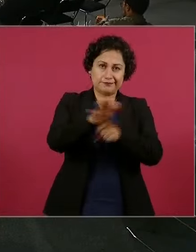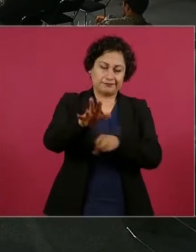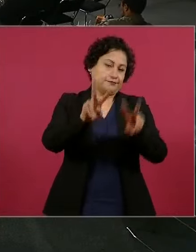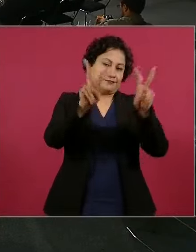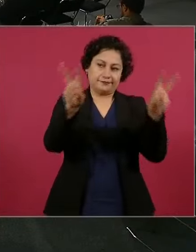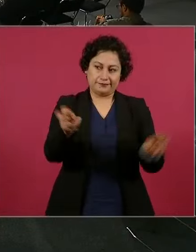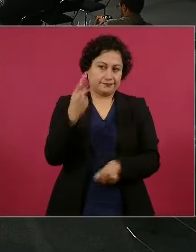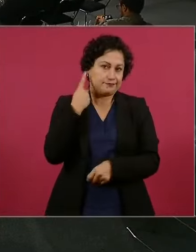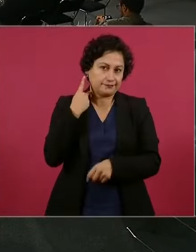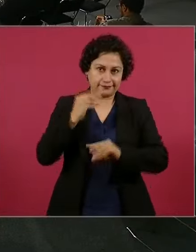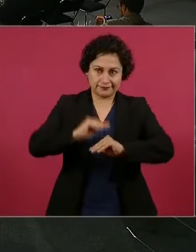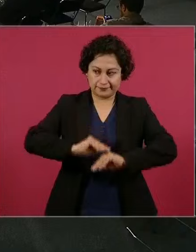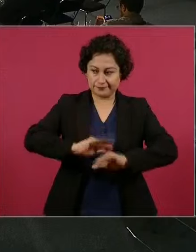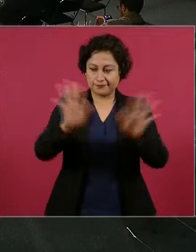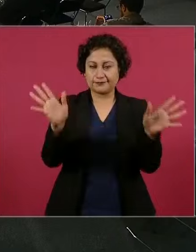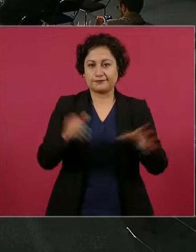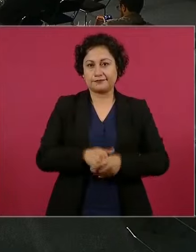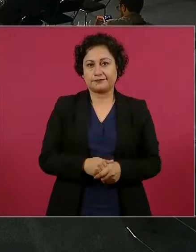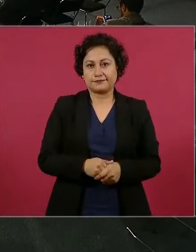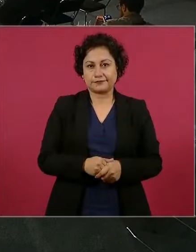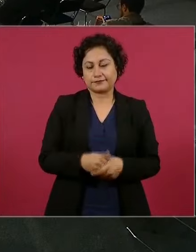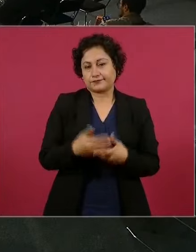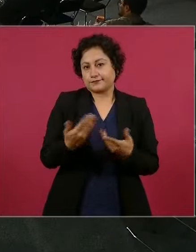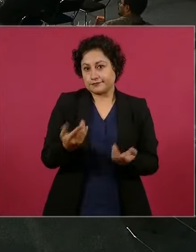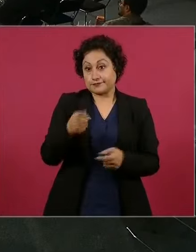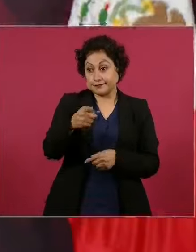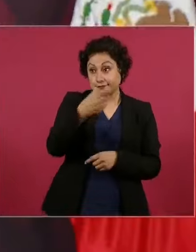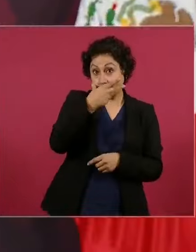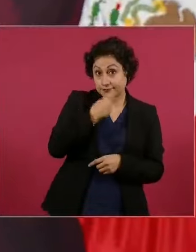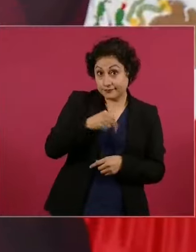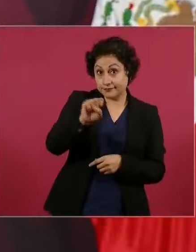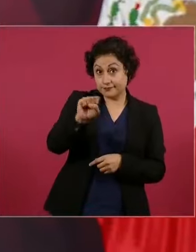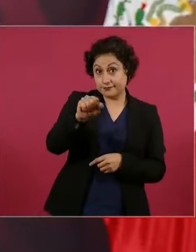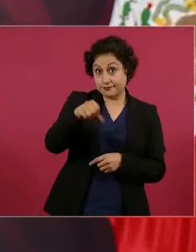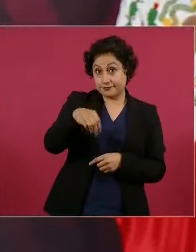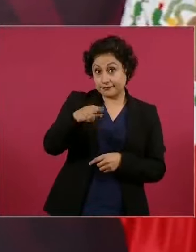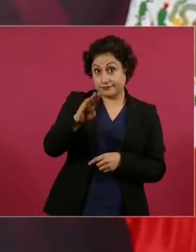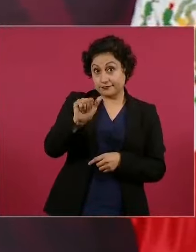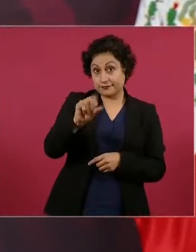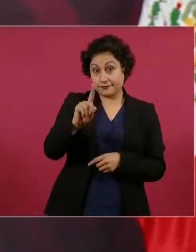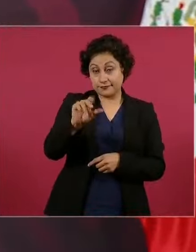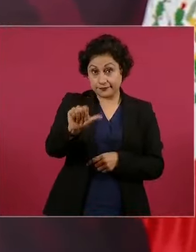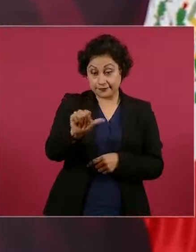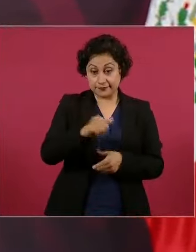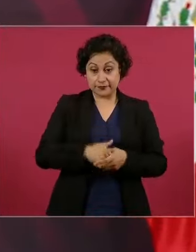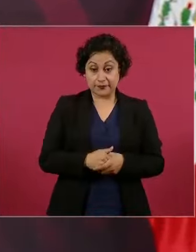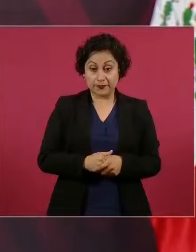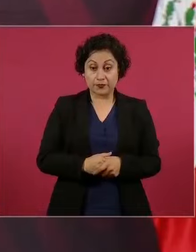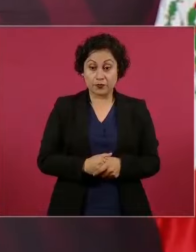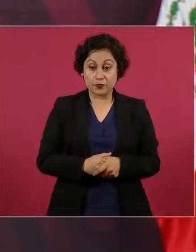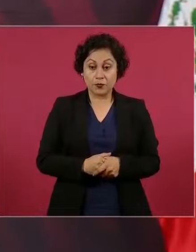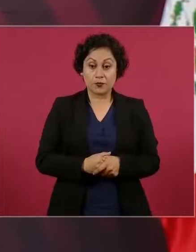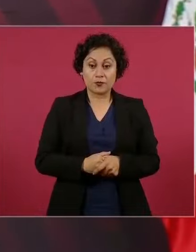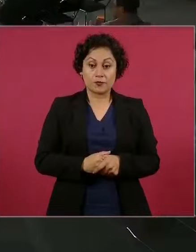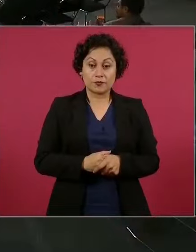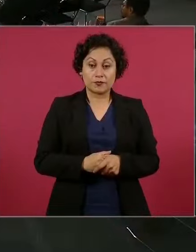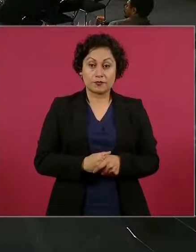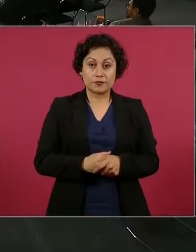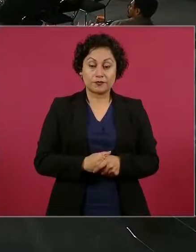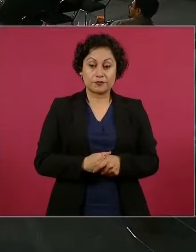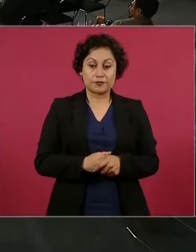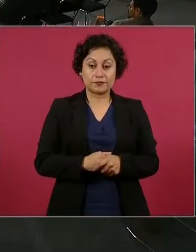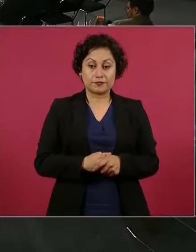adelante. Que es otro tema, no se vale publicar teléfonos de corresponsales. Es una forma